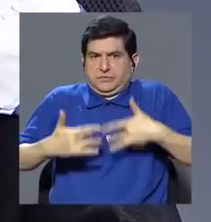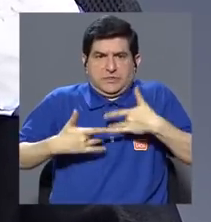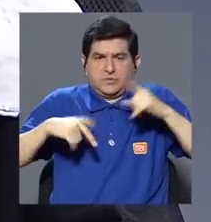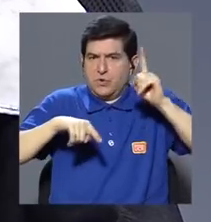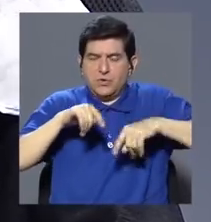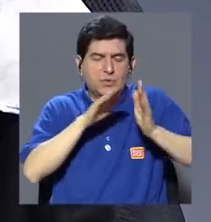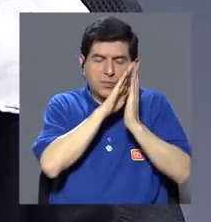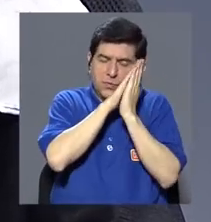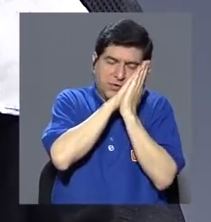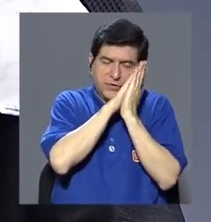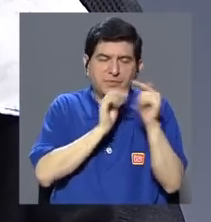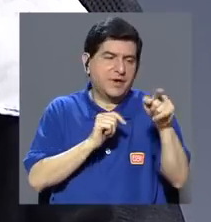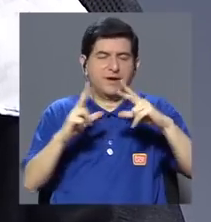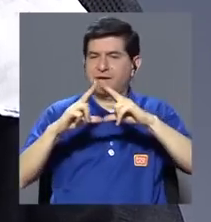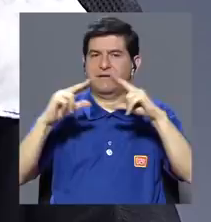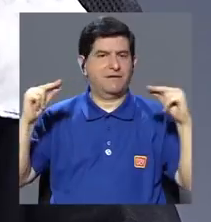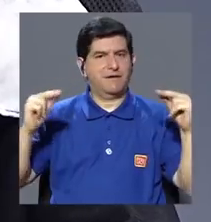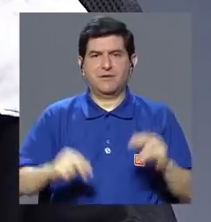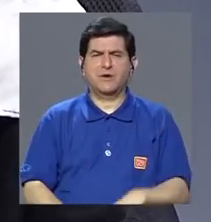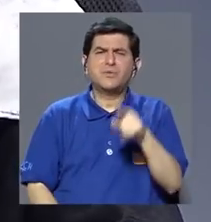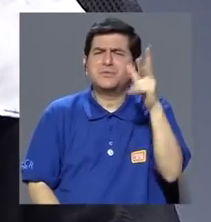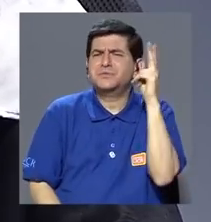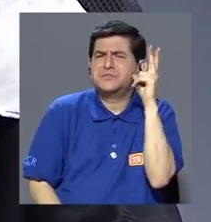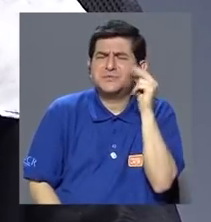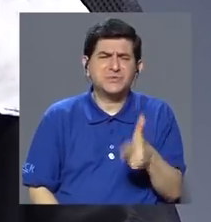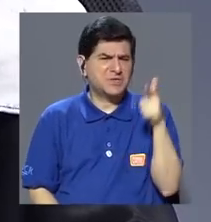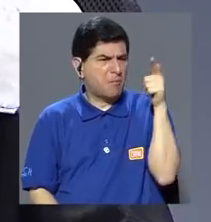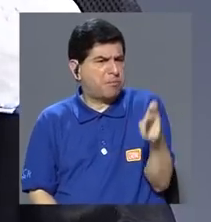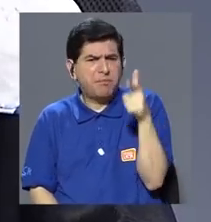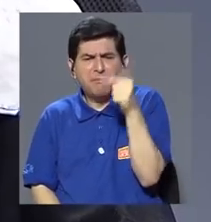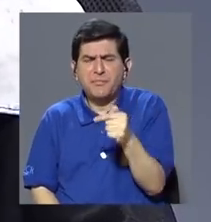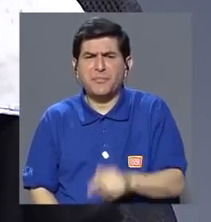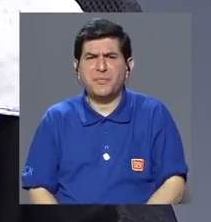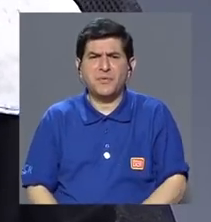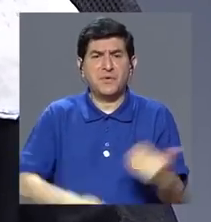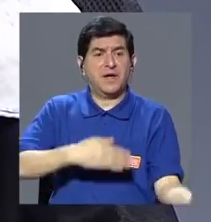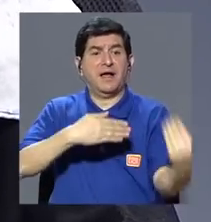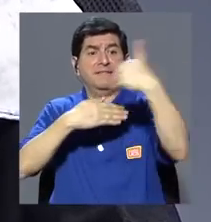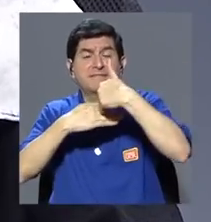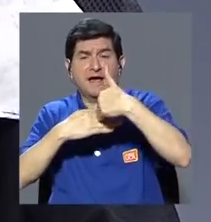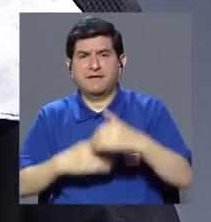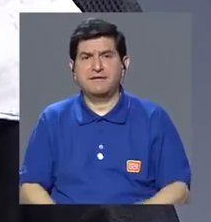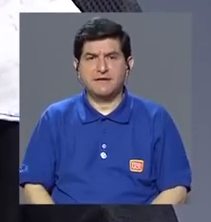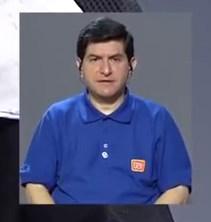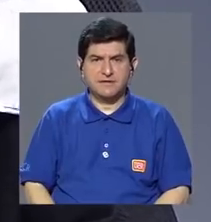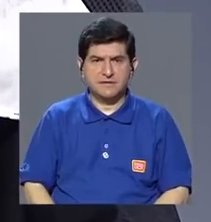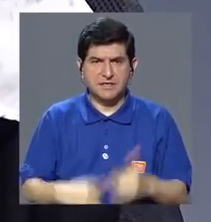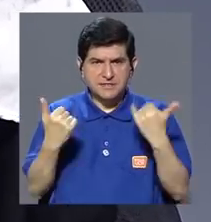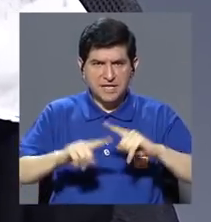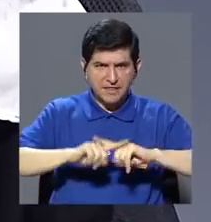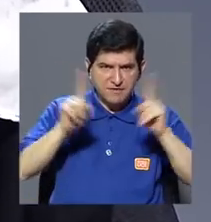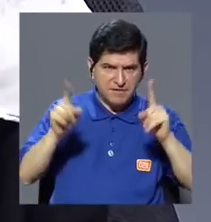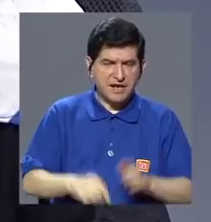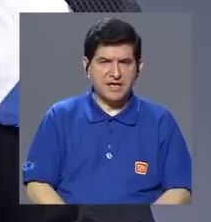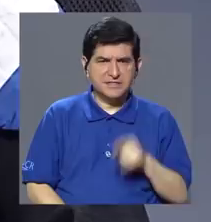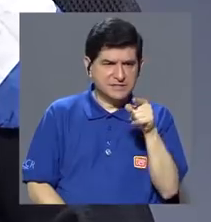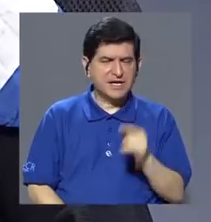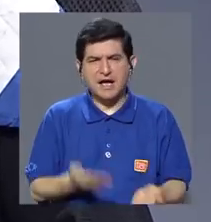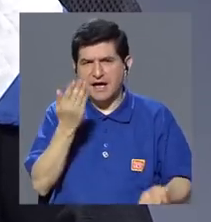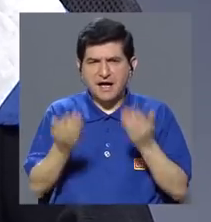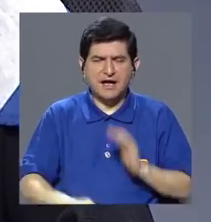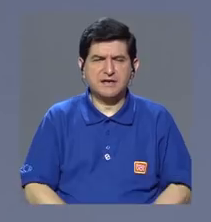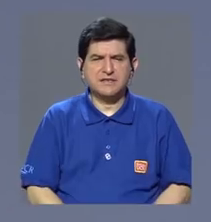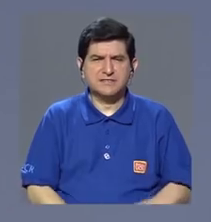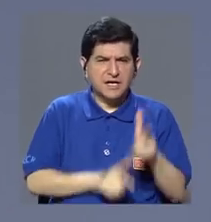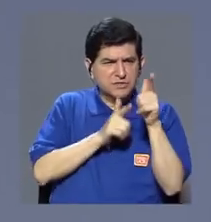no podés dormir en nicaragua vos escuchás disparos escuchas morteros ya hasta a eso ya diferencias que es disparo y que son